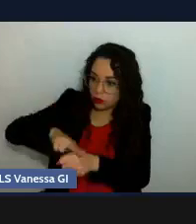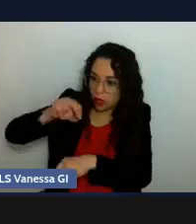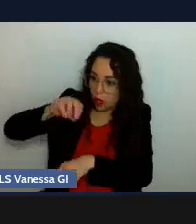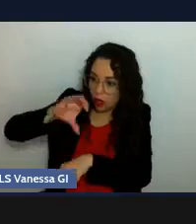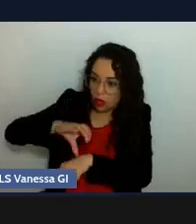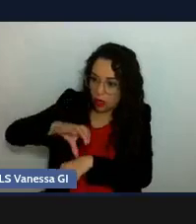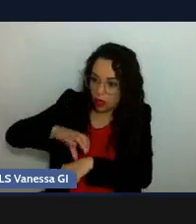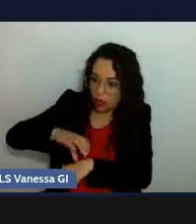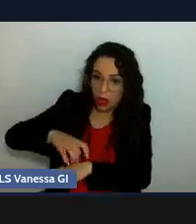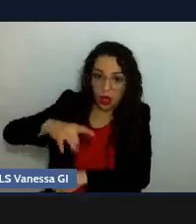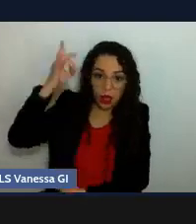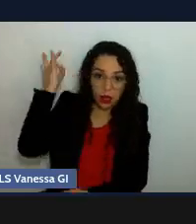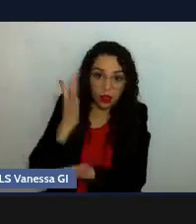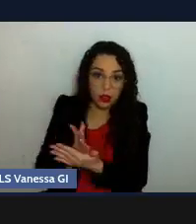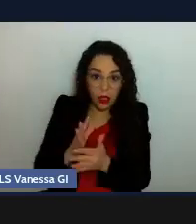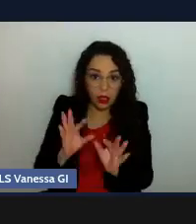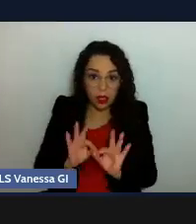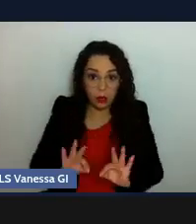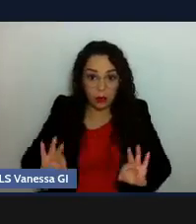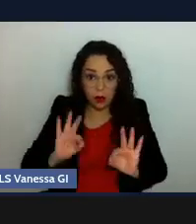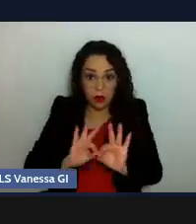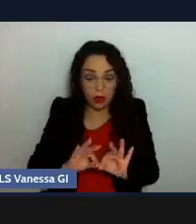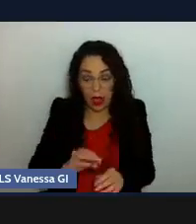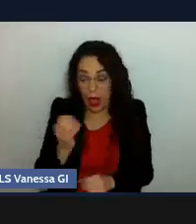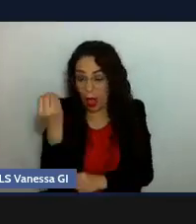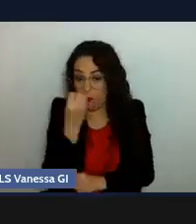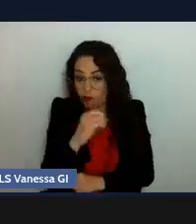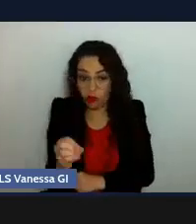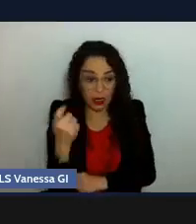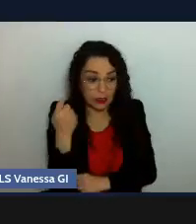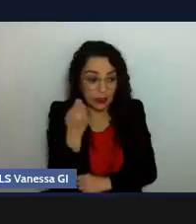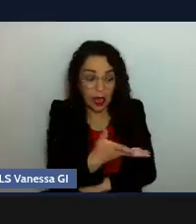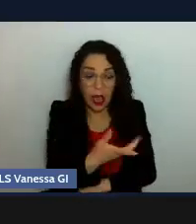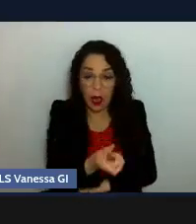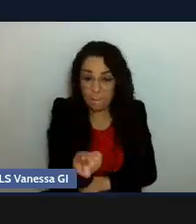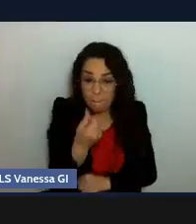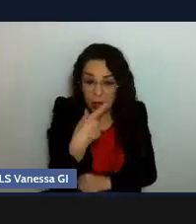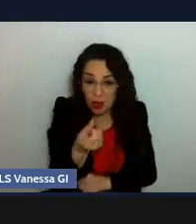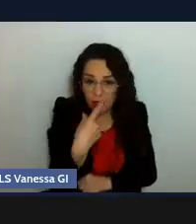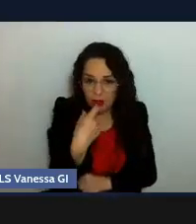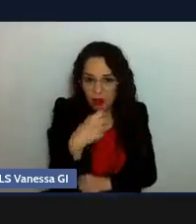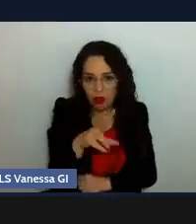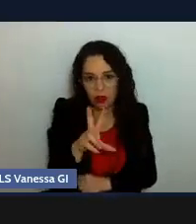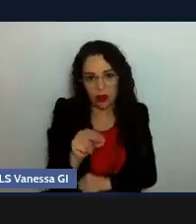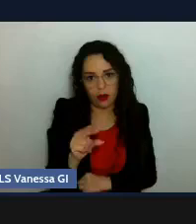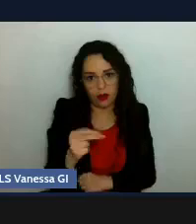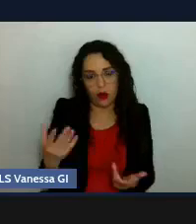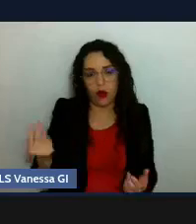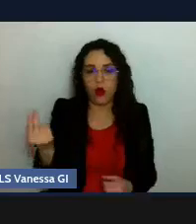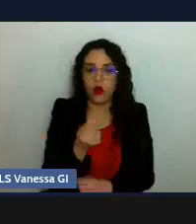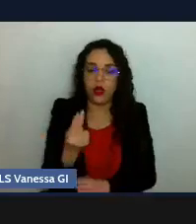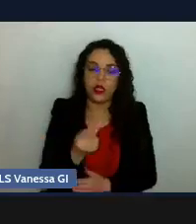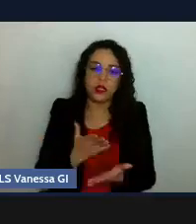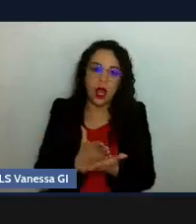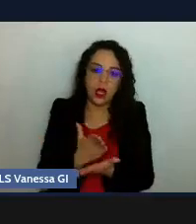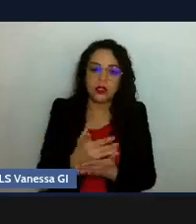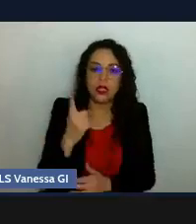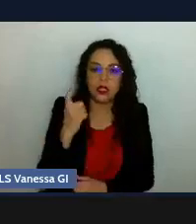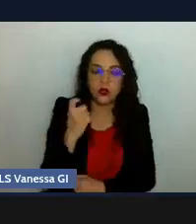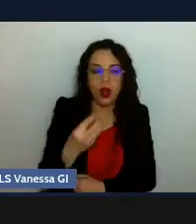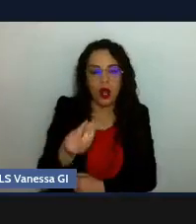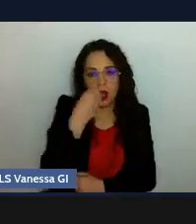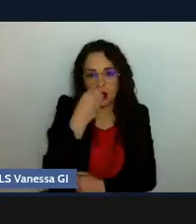es muy compleja, ¿no? Desde tener, como lo decía hace rato, acceso al agua, una buena alimentación o